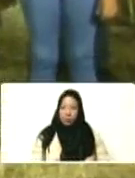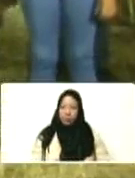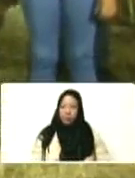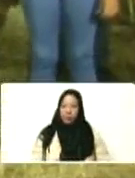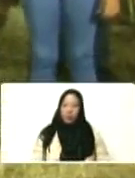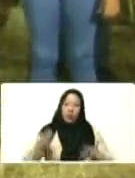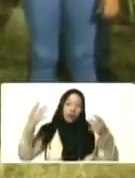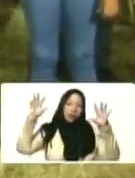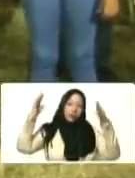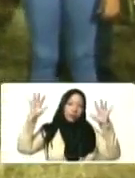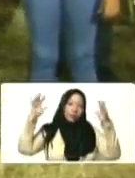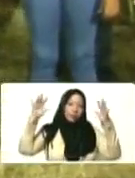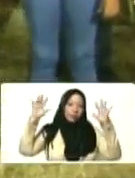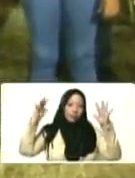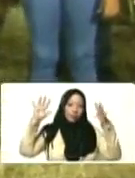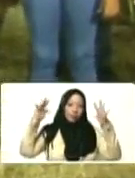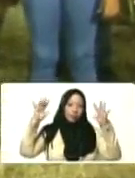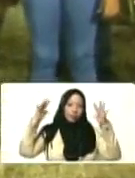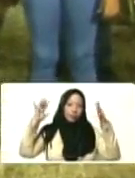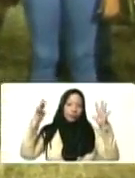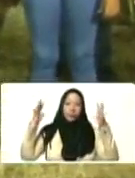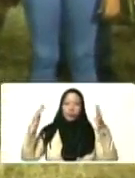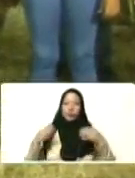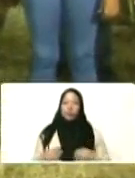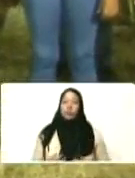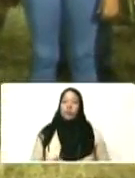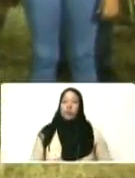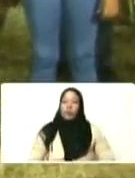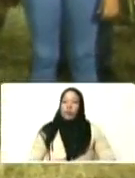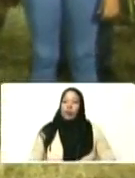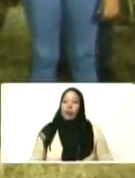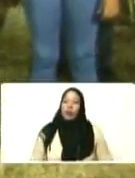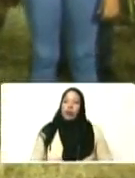Nacho, Nacho. A Nacho lo mandaron a esto.